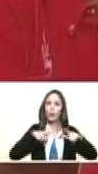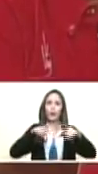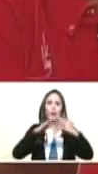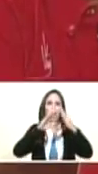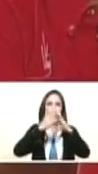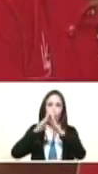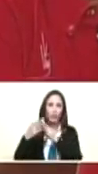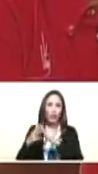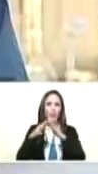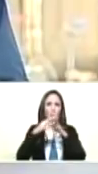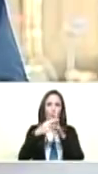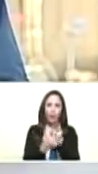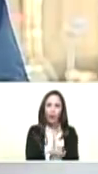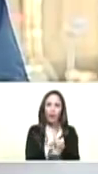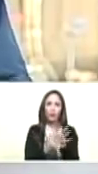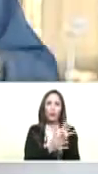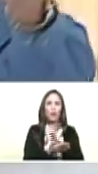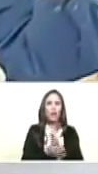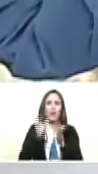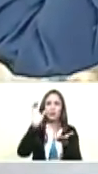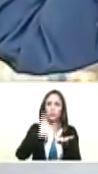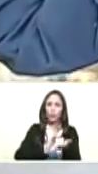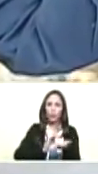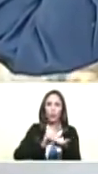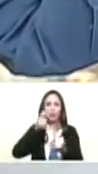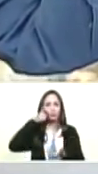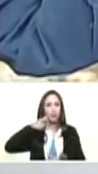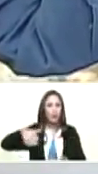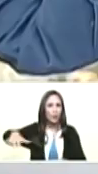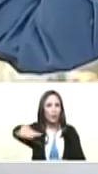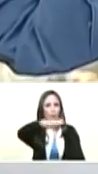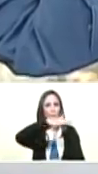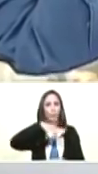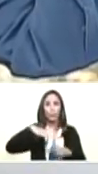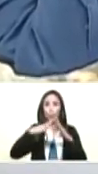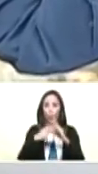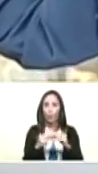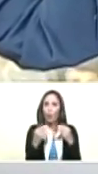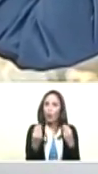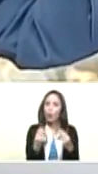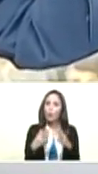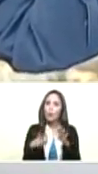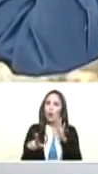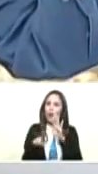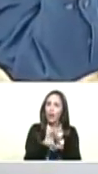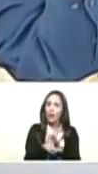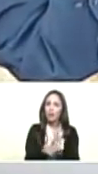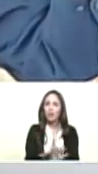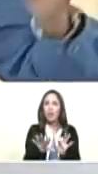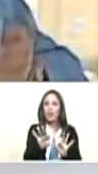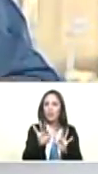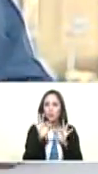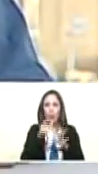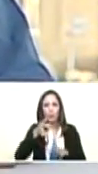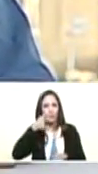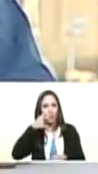esquina, en el campo, en la ciudad, cómo se aplica la ley, cómo se elige el fiscal, qué es lo que hace el fiscal, al fiscal hay que darle todo